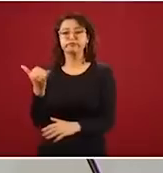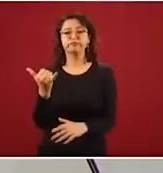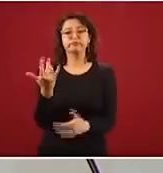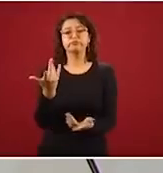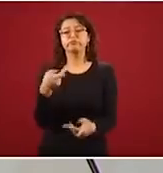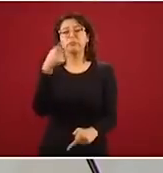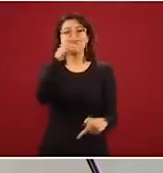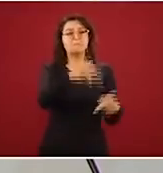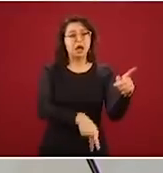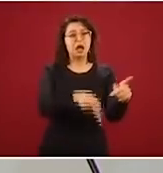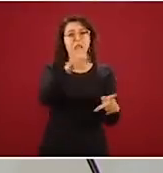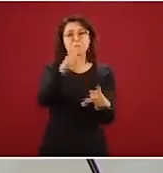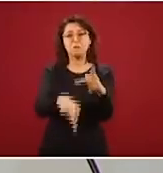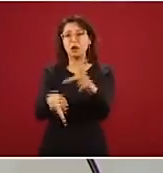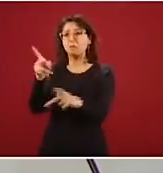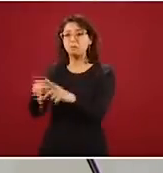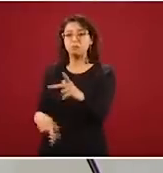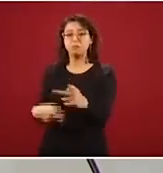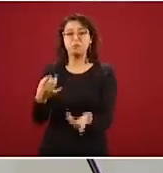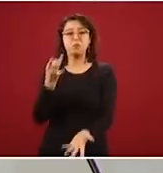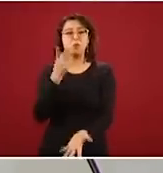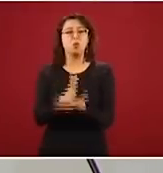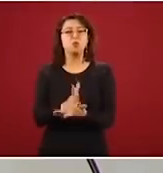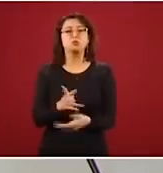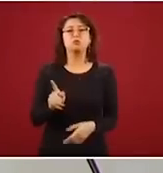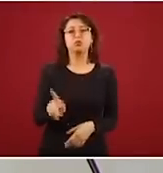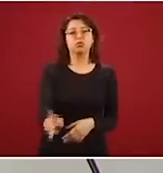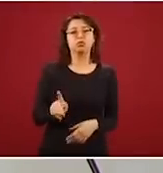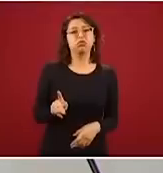solo para obtener